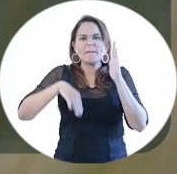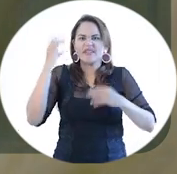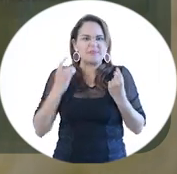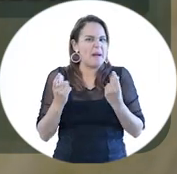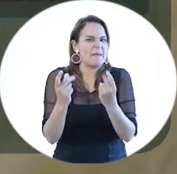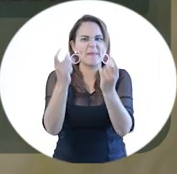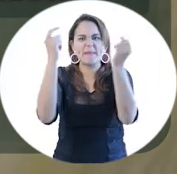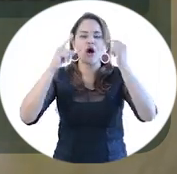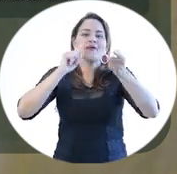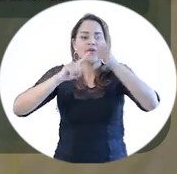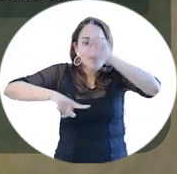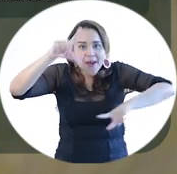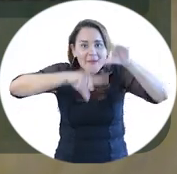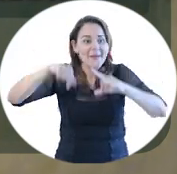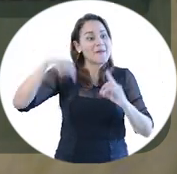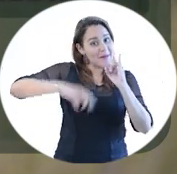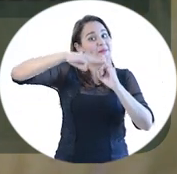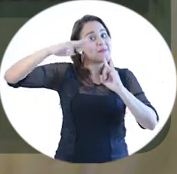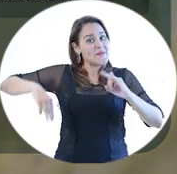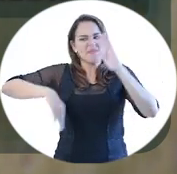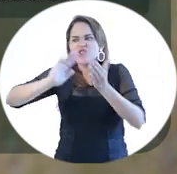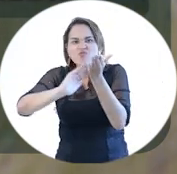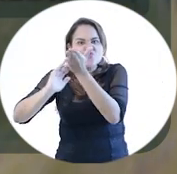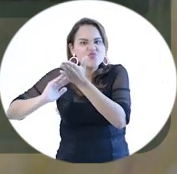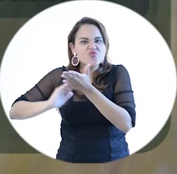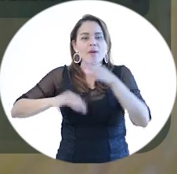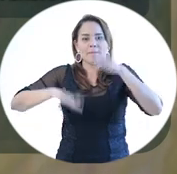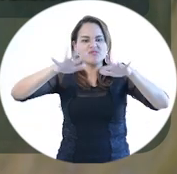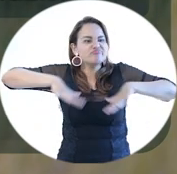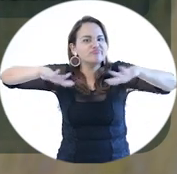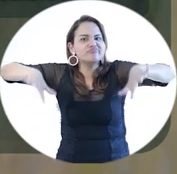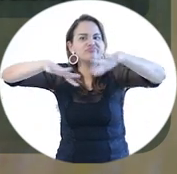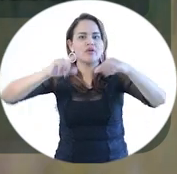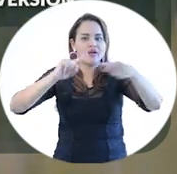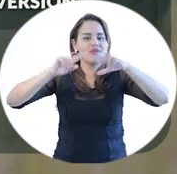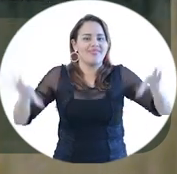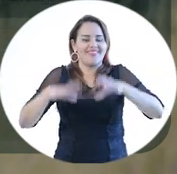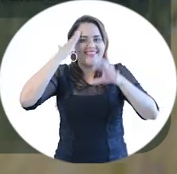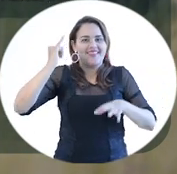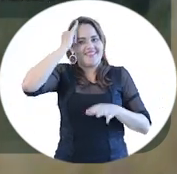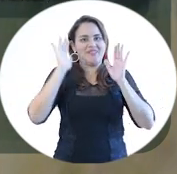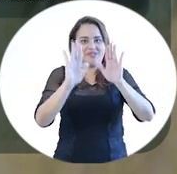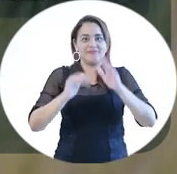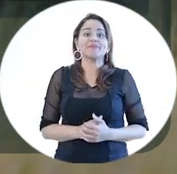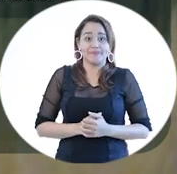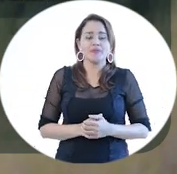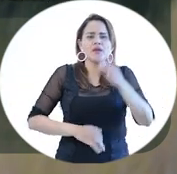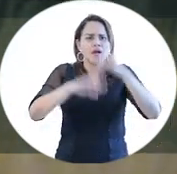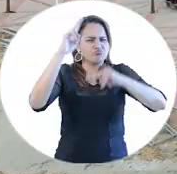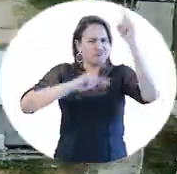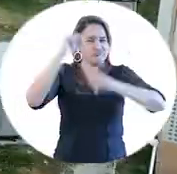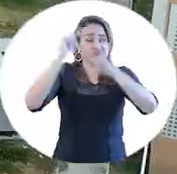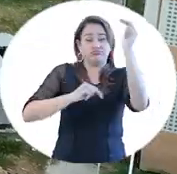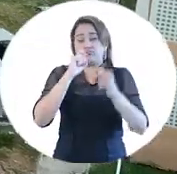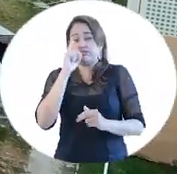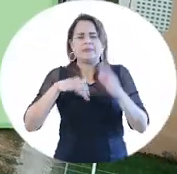aceleró el crecimiento y la modernización de los laboratorios de Unimagdalena, aumentando los espacios para el desarrollo de actividades académicas. Una